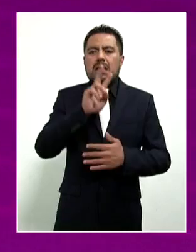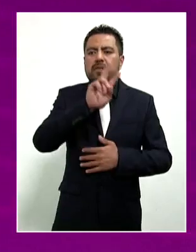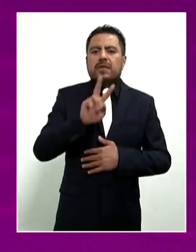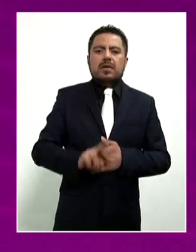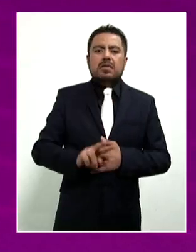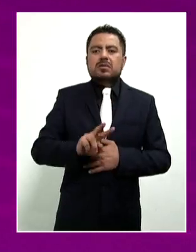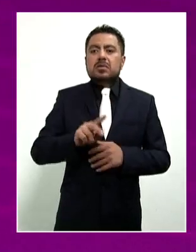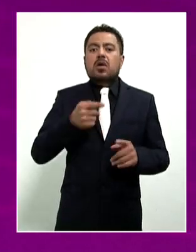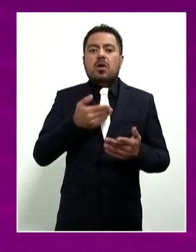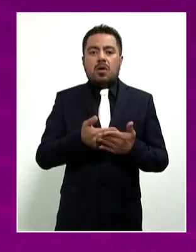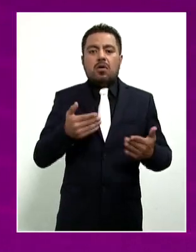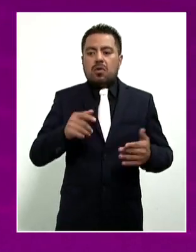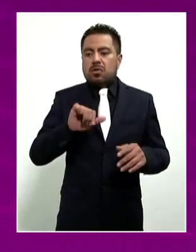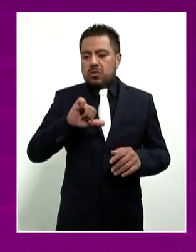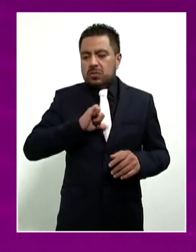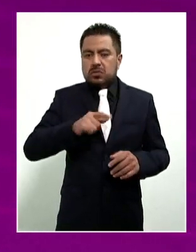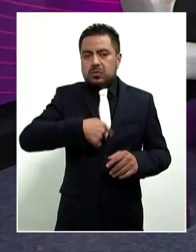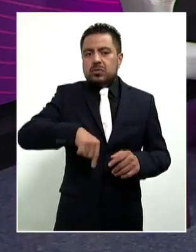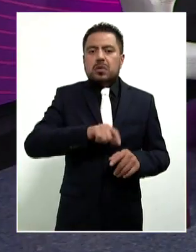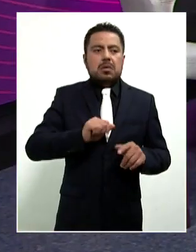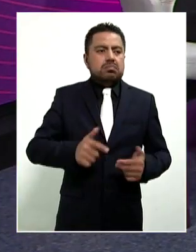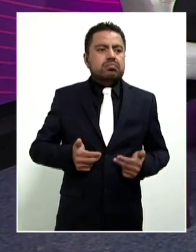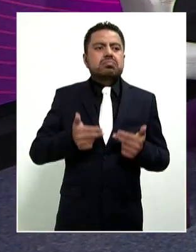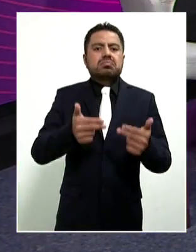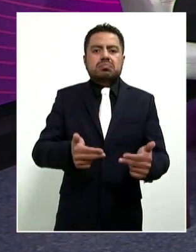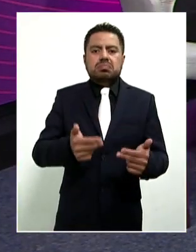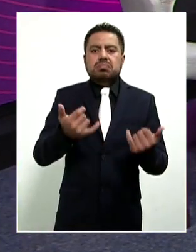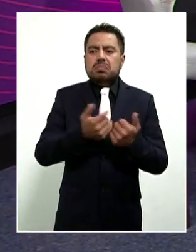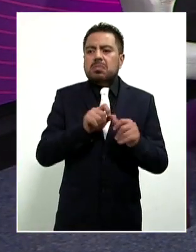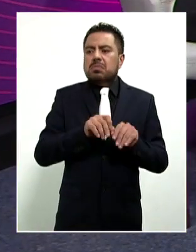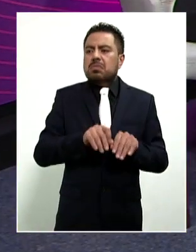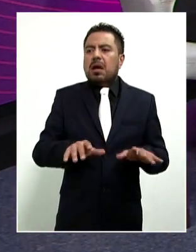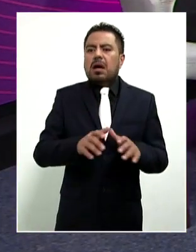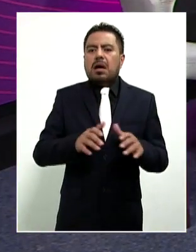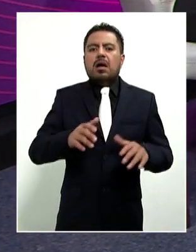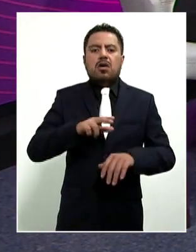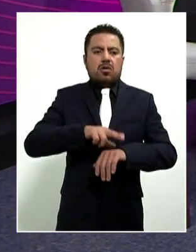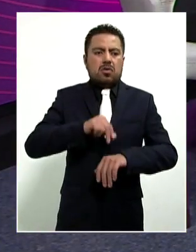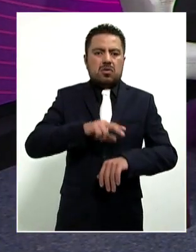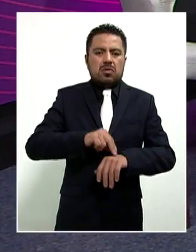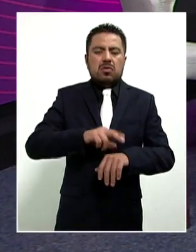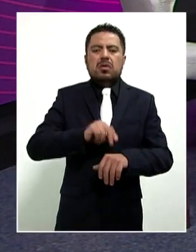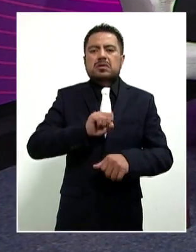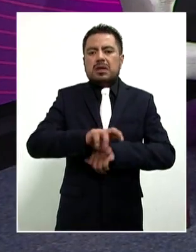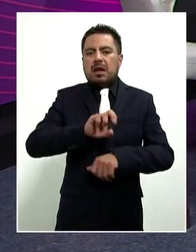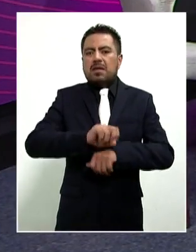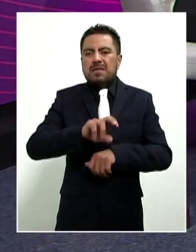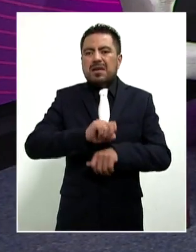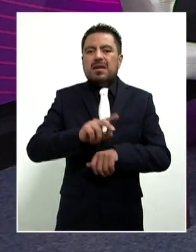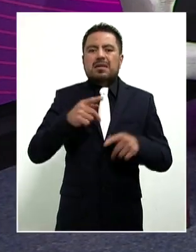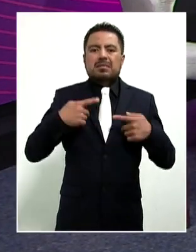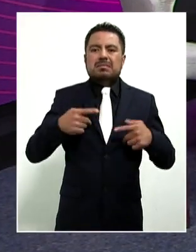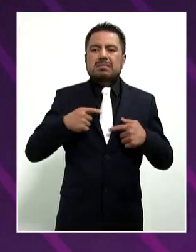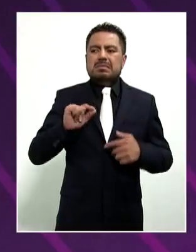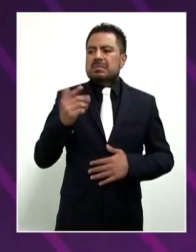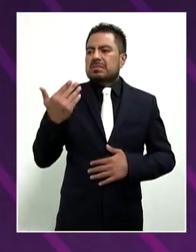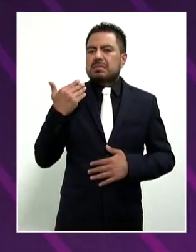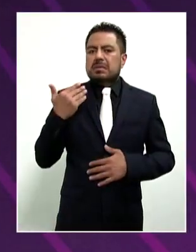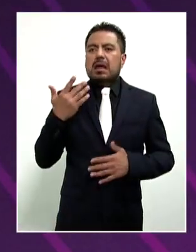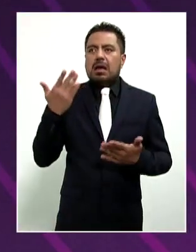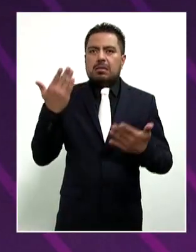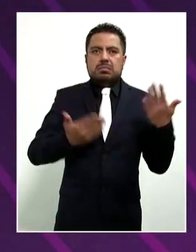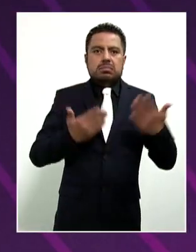venezolanos, que es lo que nosotros heredamos, sino para ampliarlo también para el caso de los hondureños, para el caso de los salvadoreños, que es algo que recientemente